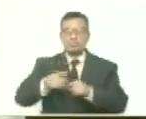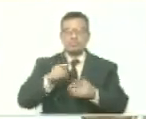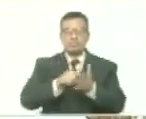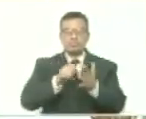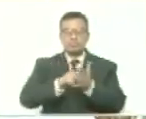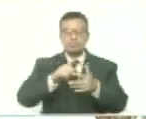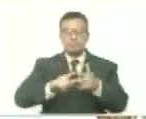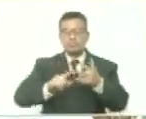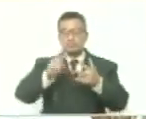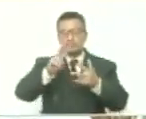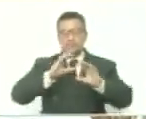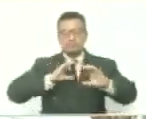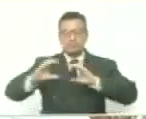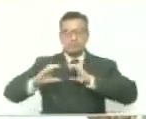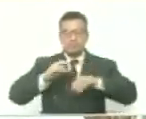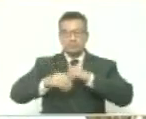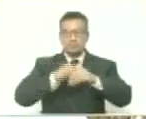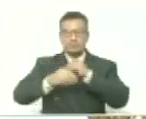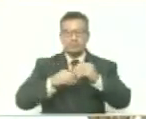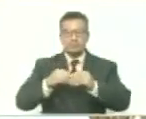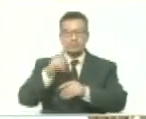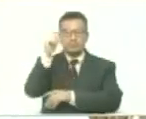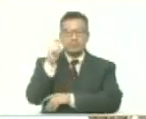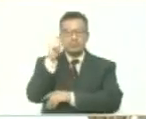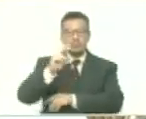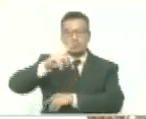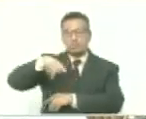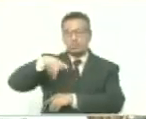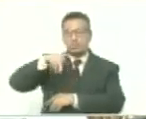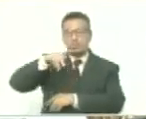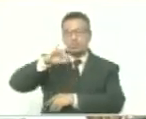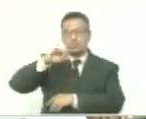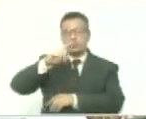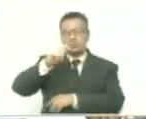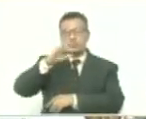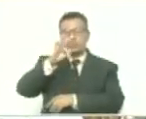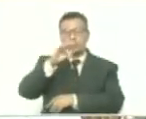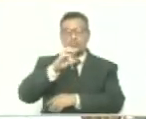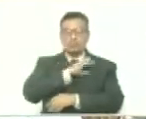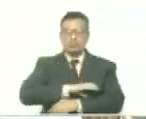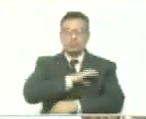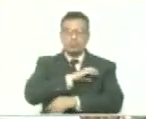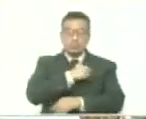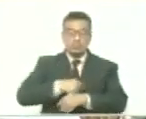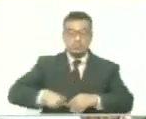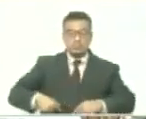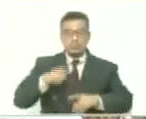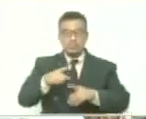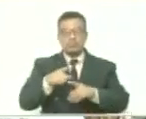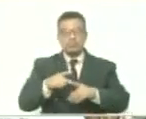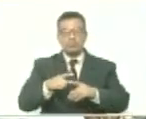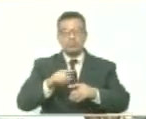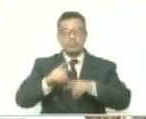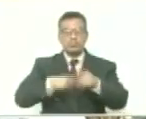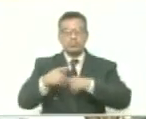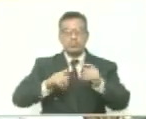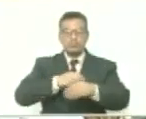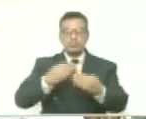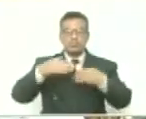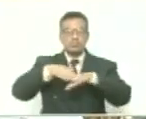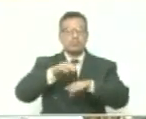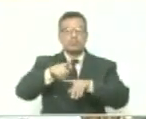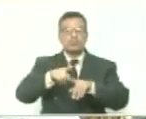Punto número 2, comunicación suscrita por el diputado Pedro Infante, presidente de la Comisión Permanente de Desarrollo Social Integral,